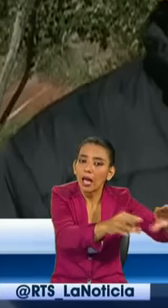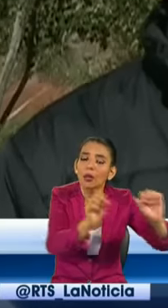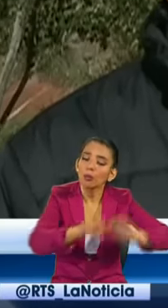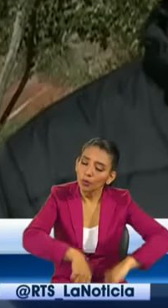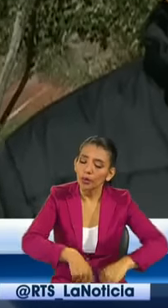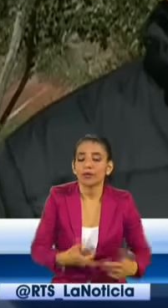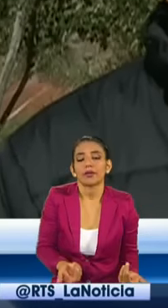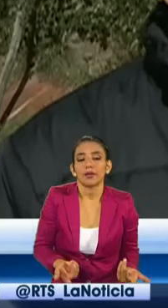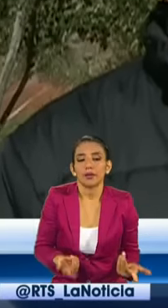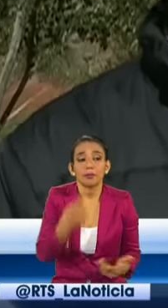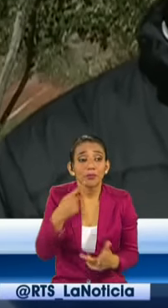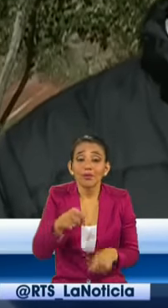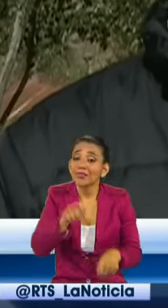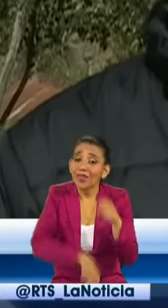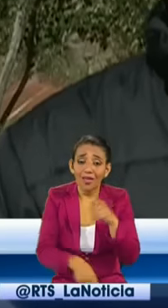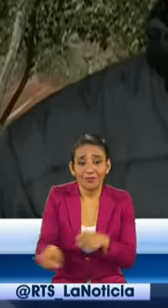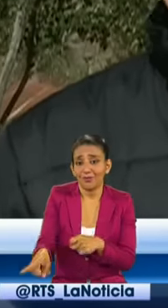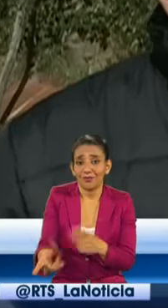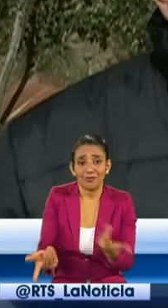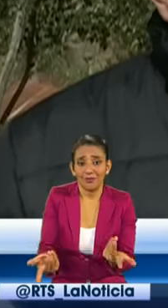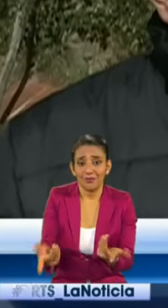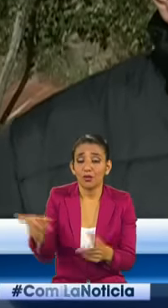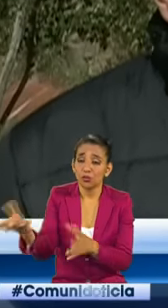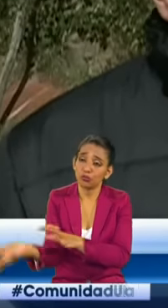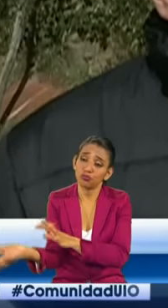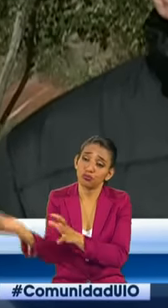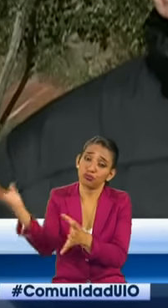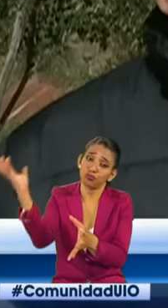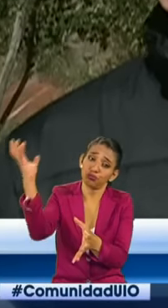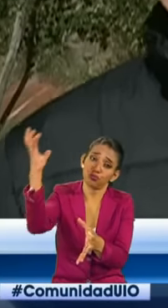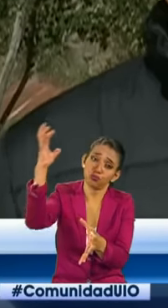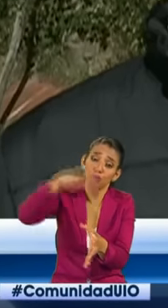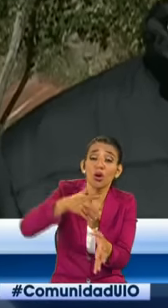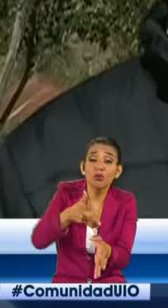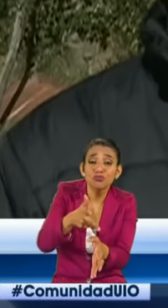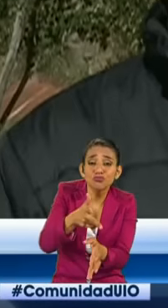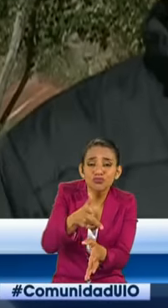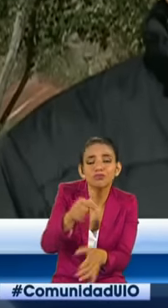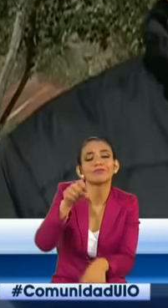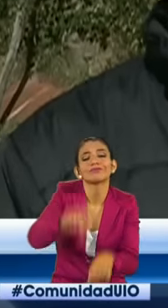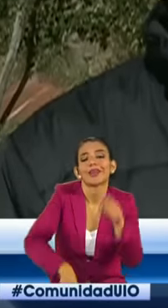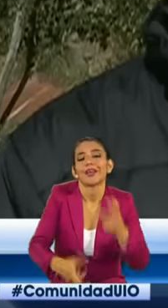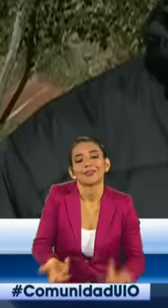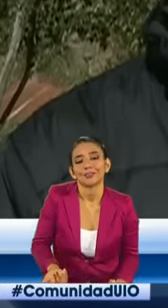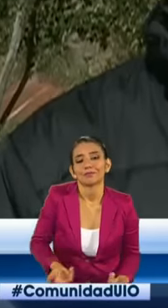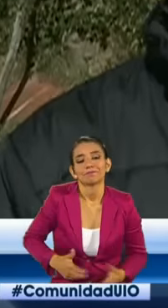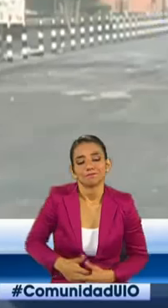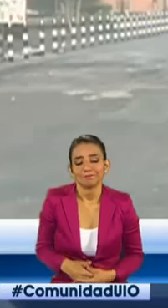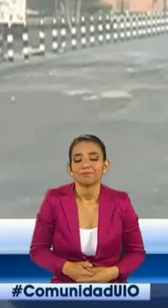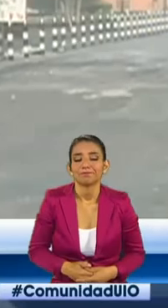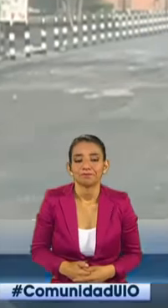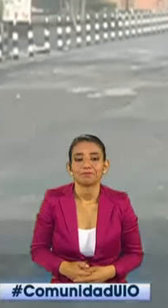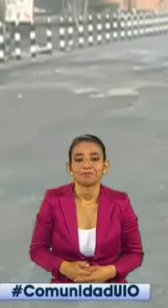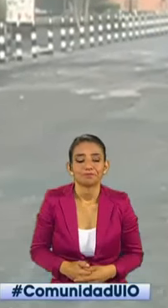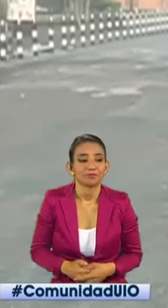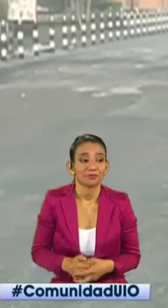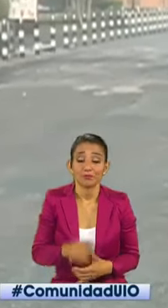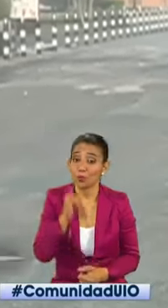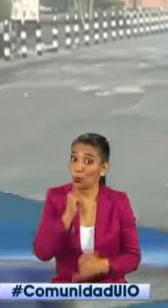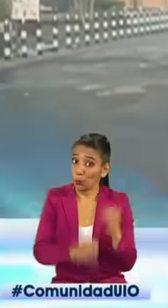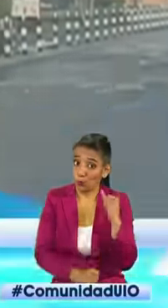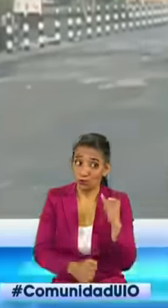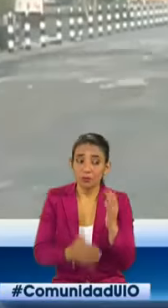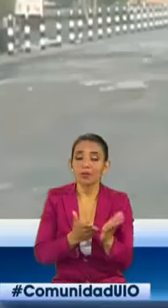los contenedores porque dañaríamos primero el momento de recoger, se dañan todos los vehículos, la caja compactadora. Finalmente, para un